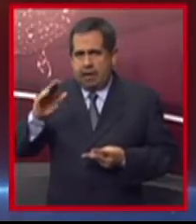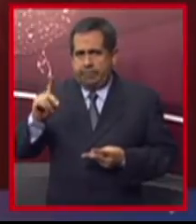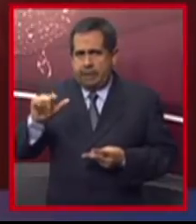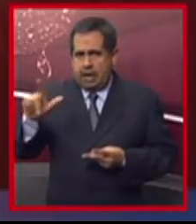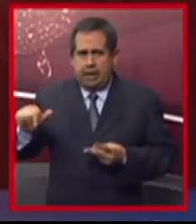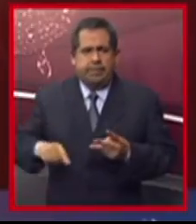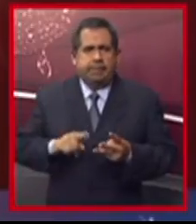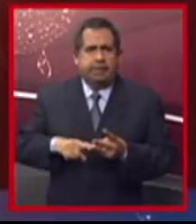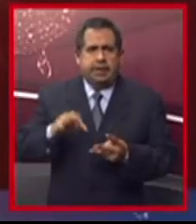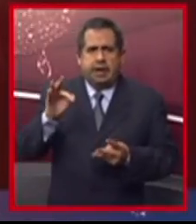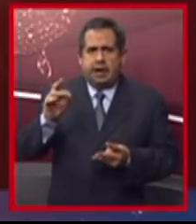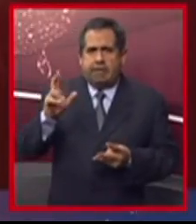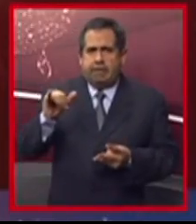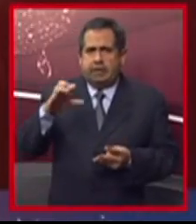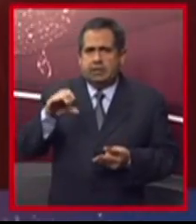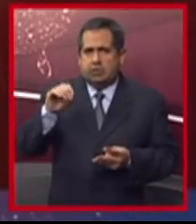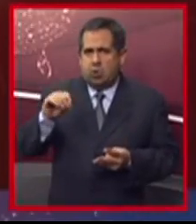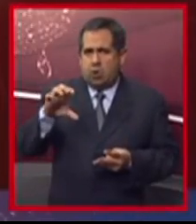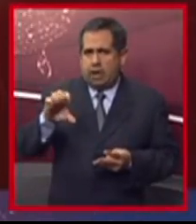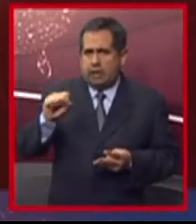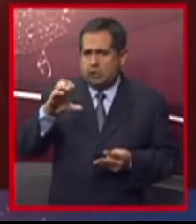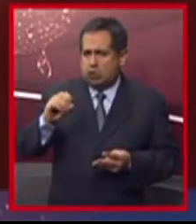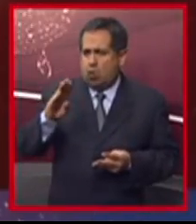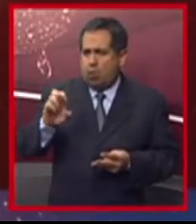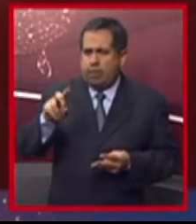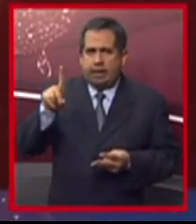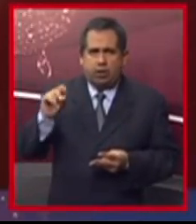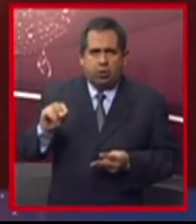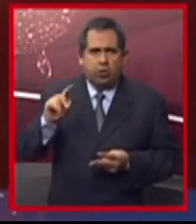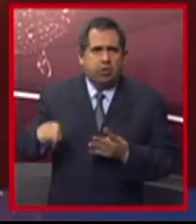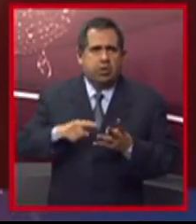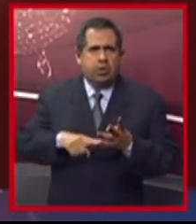Carmona, Francisco Escobedo Villegas,